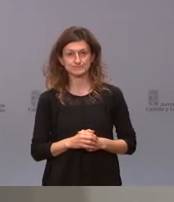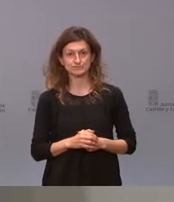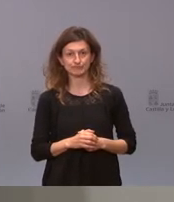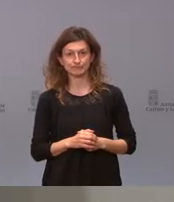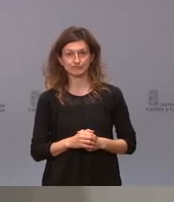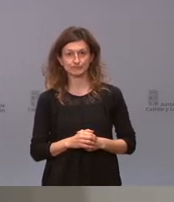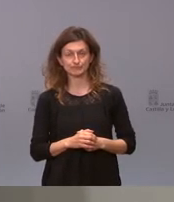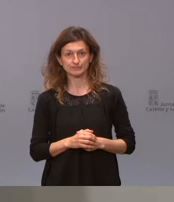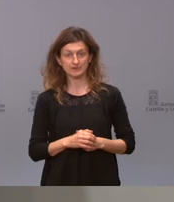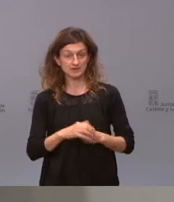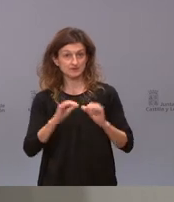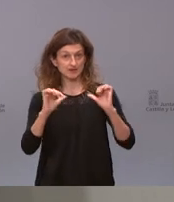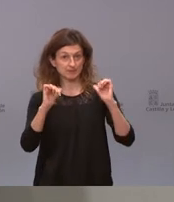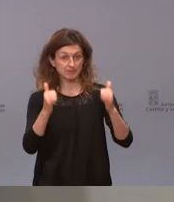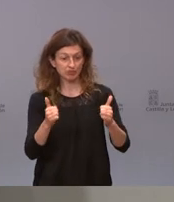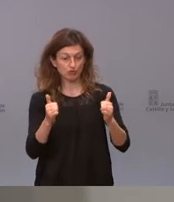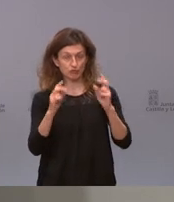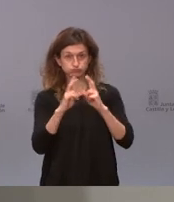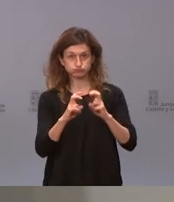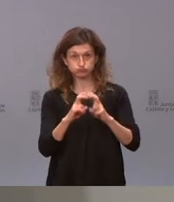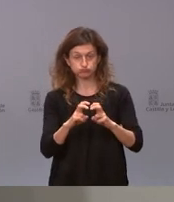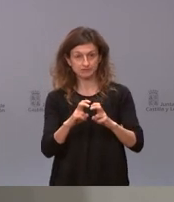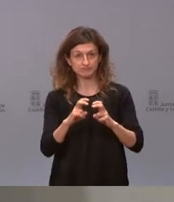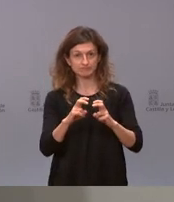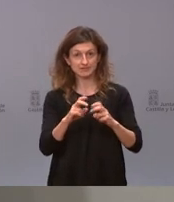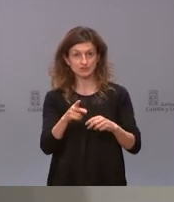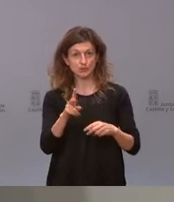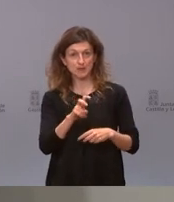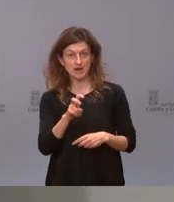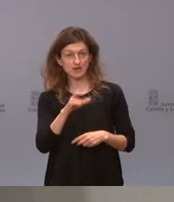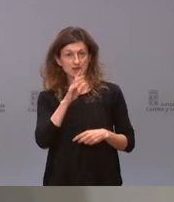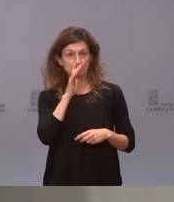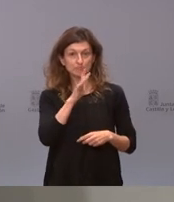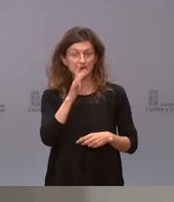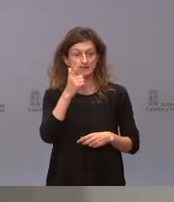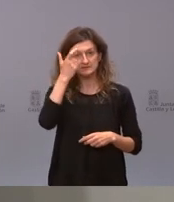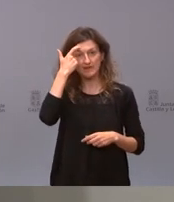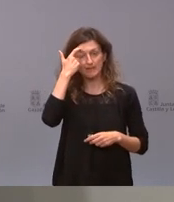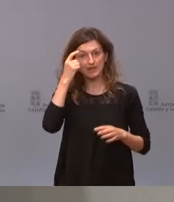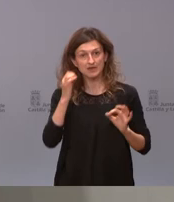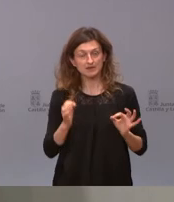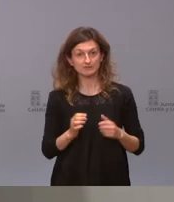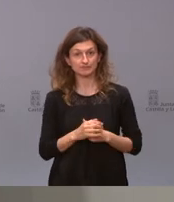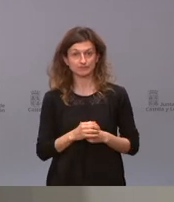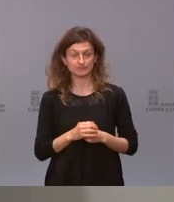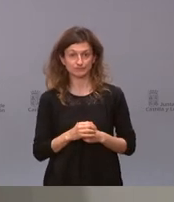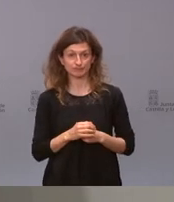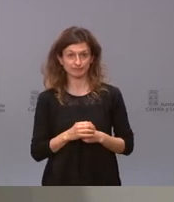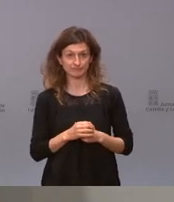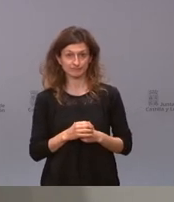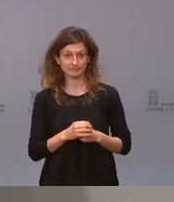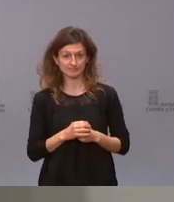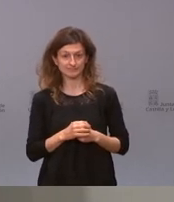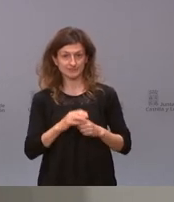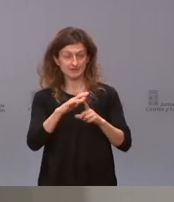se puso en marcha y eso nos ha permitido de alguna manera el identificar que en muchos de los casos